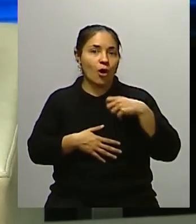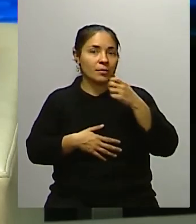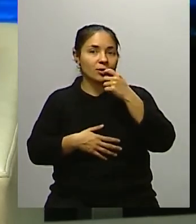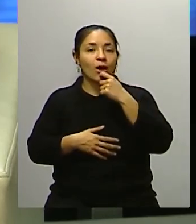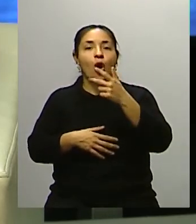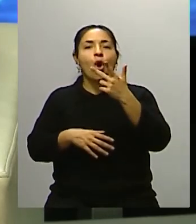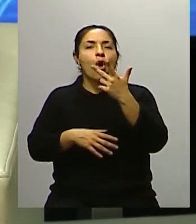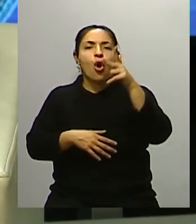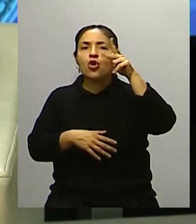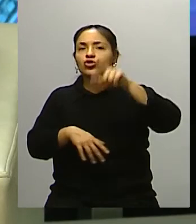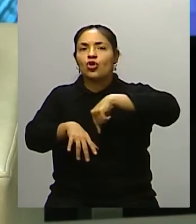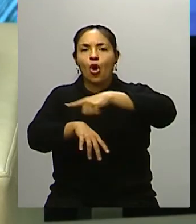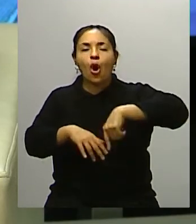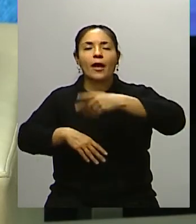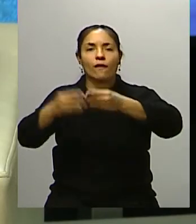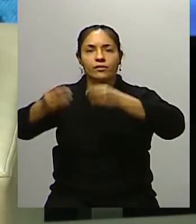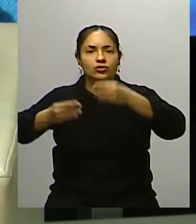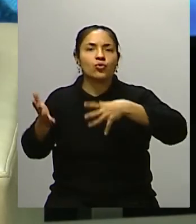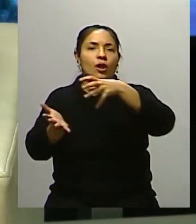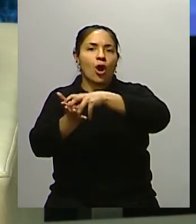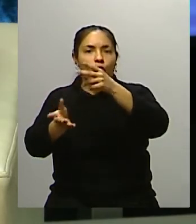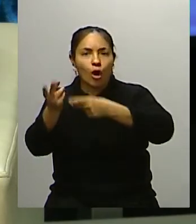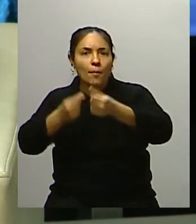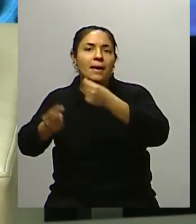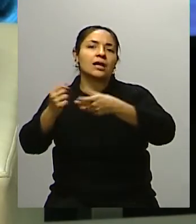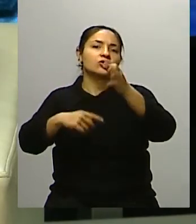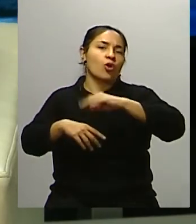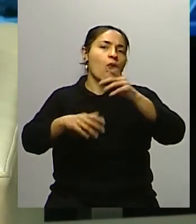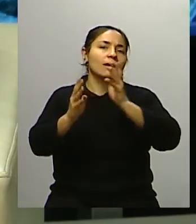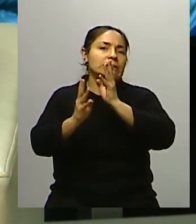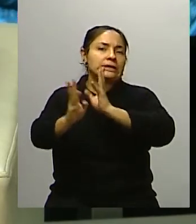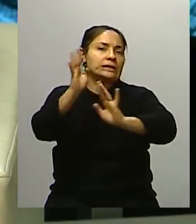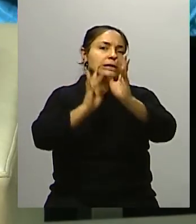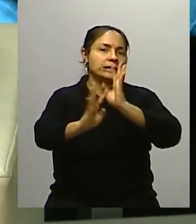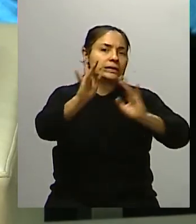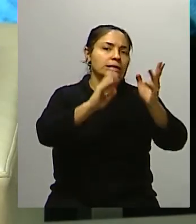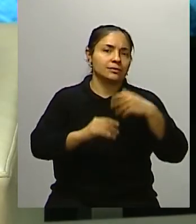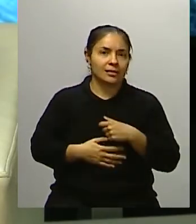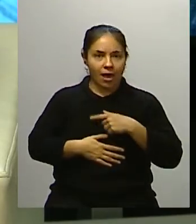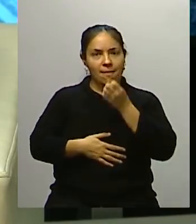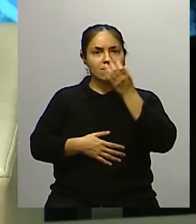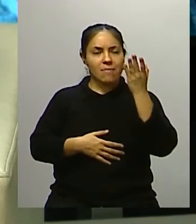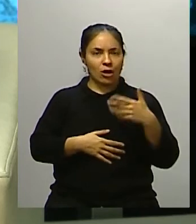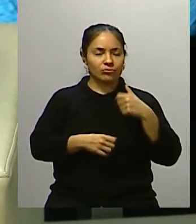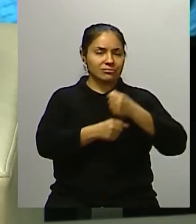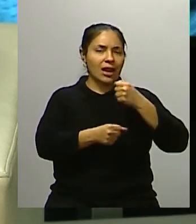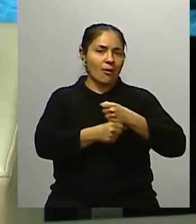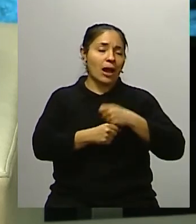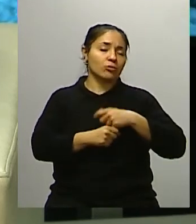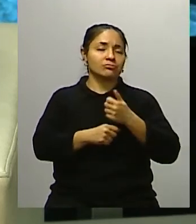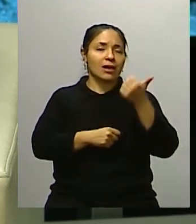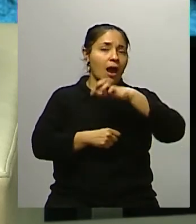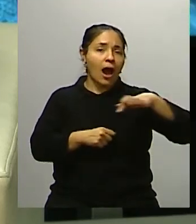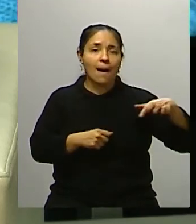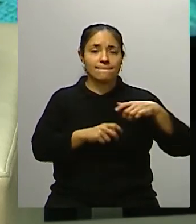horas en una oficina o en un comercio o en una finca o en una chacra, que van a ganar más plata trabajando en ese tipo de plataformas. Pero es